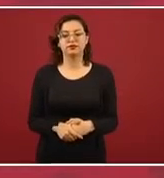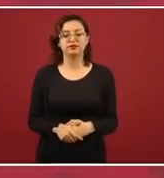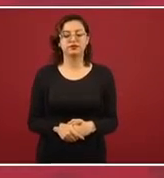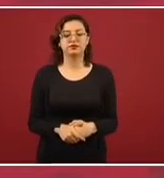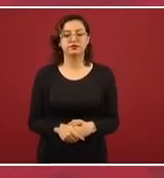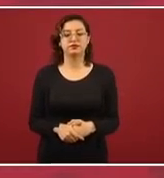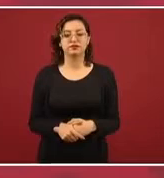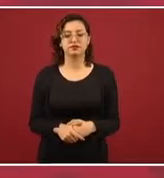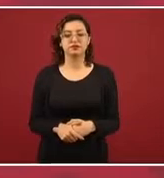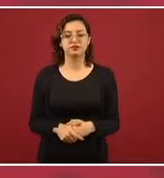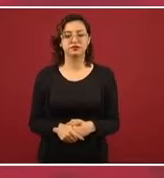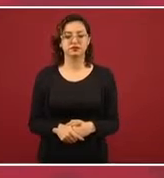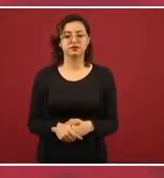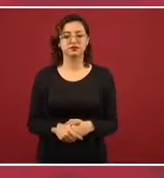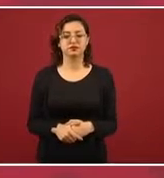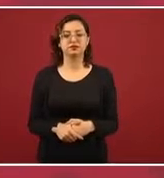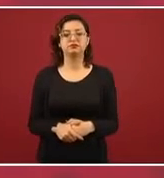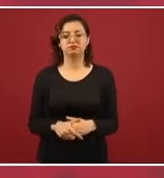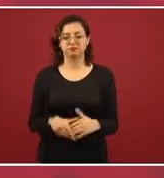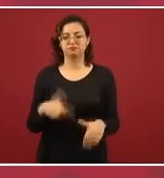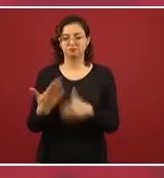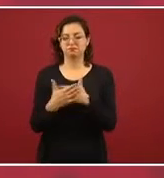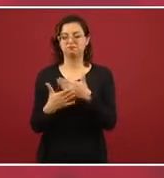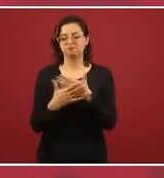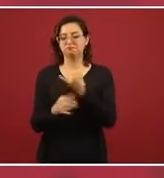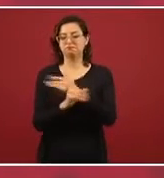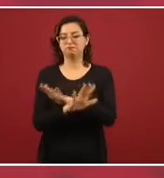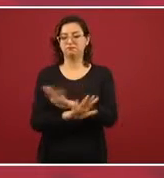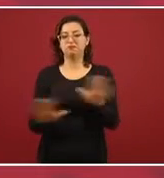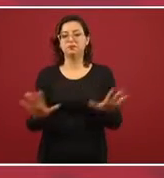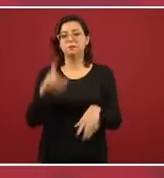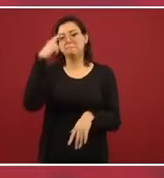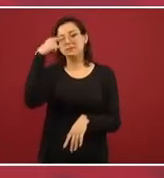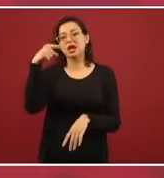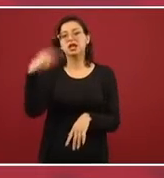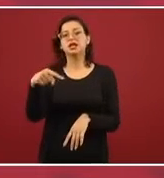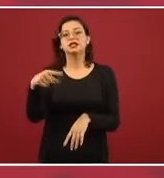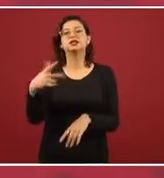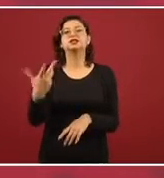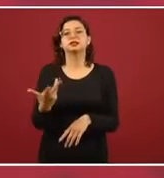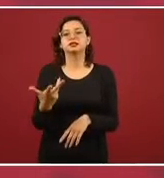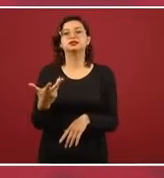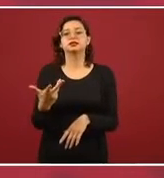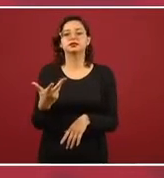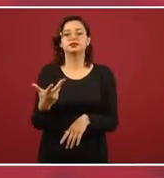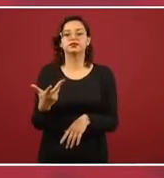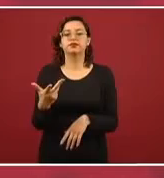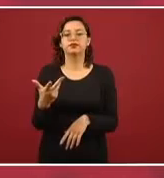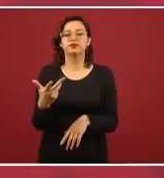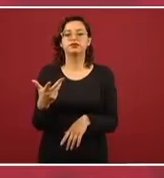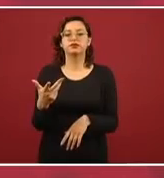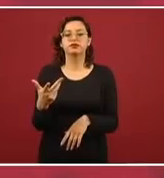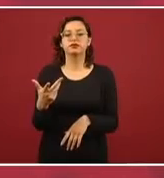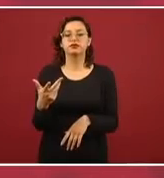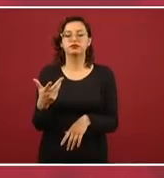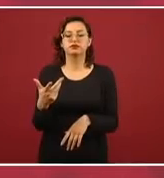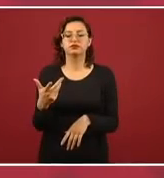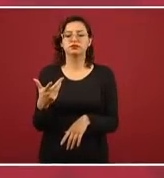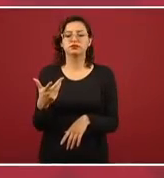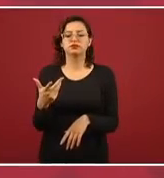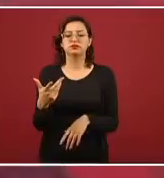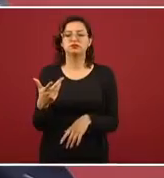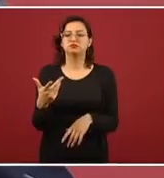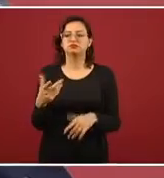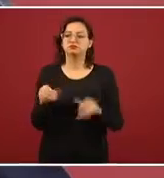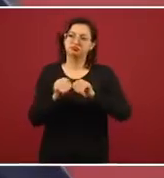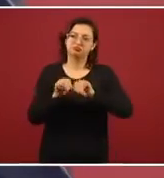Y ya vamos a informar para que ellos también puedan decir, porque es una